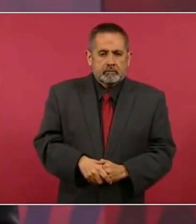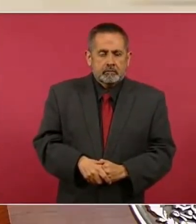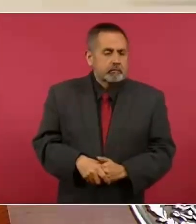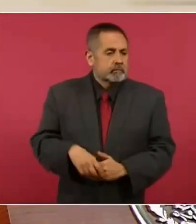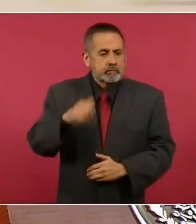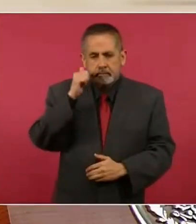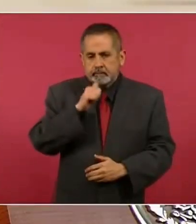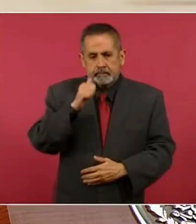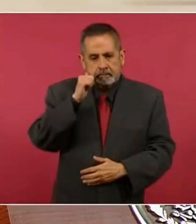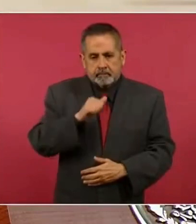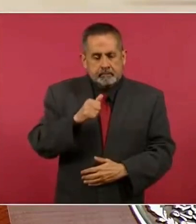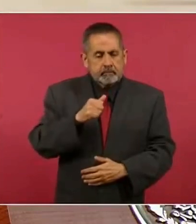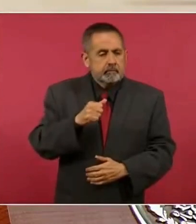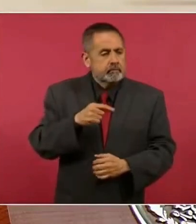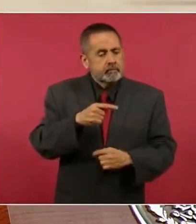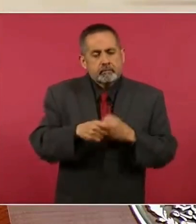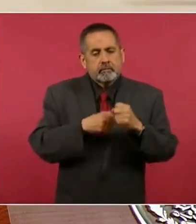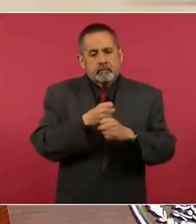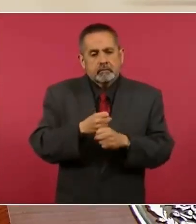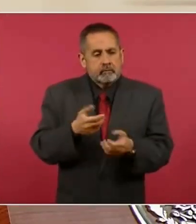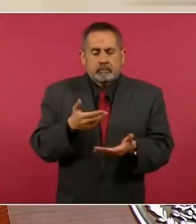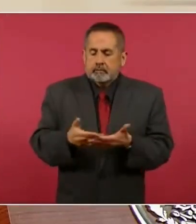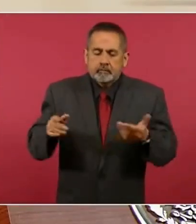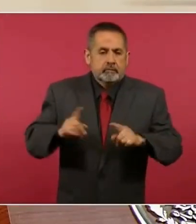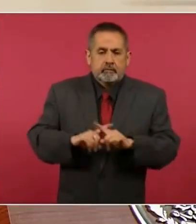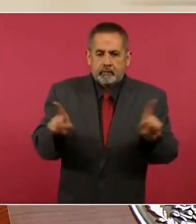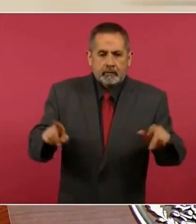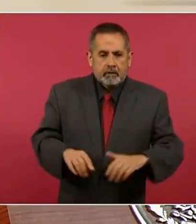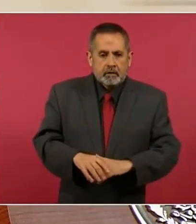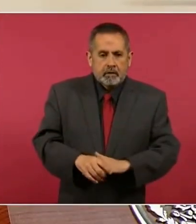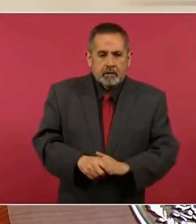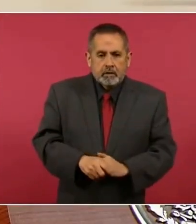Siempre era así. Entonces, ahora no.